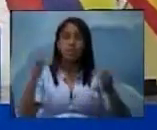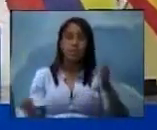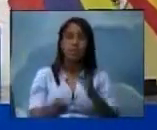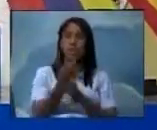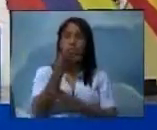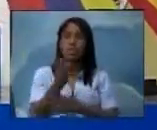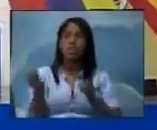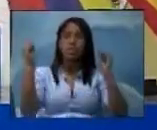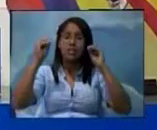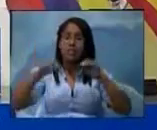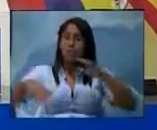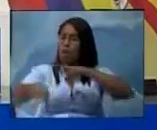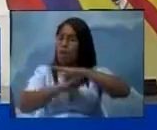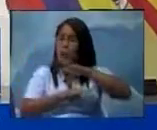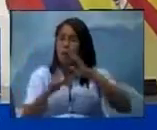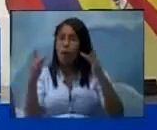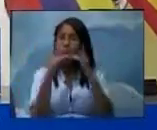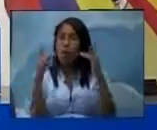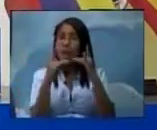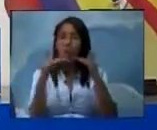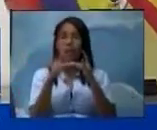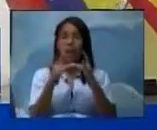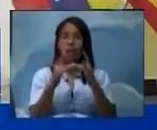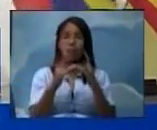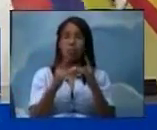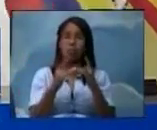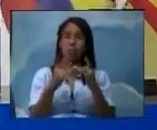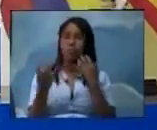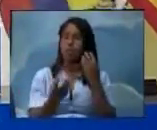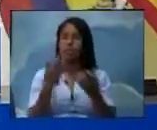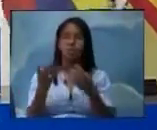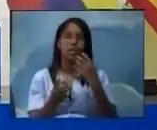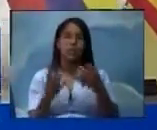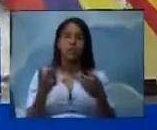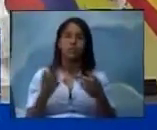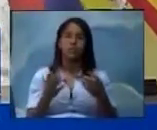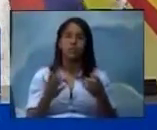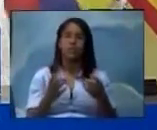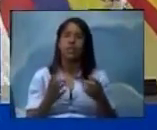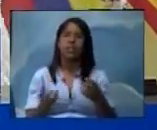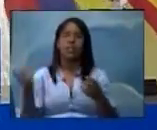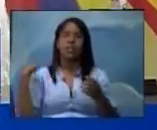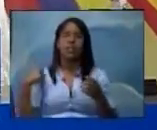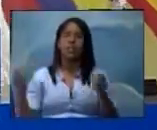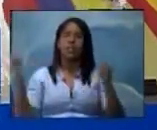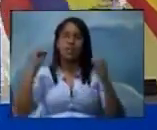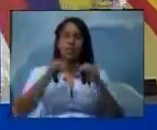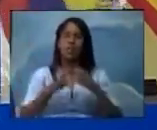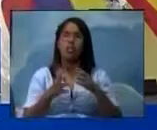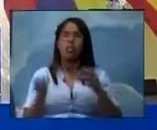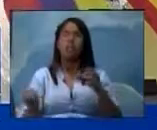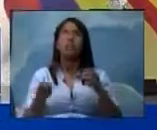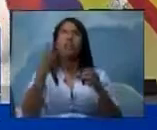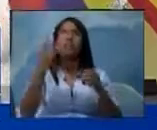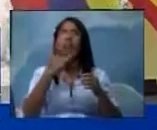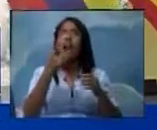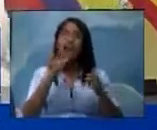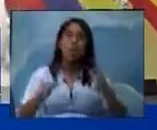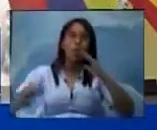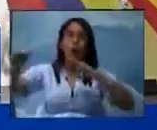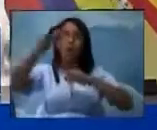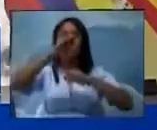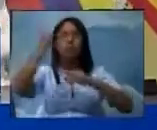una lámpara y se pone debajo de la cama. Te quema los colchones. Tienes que poner la lámpara en